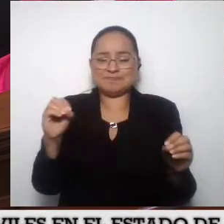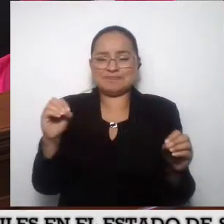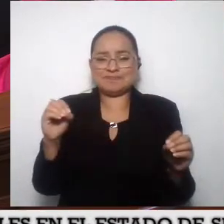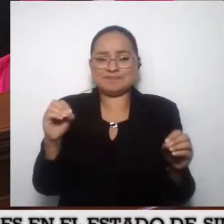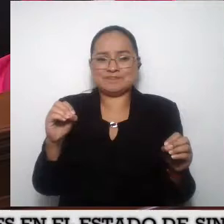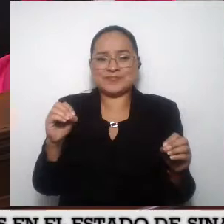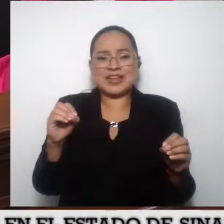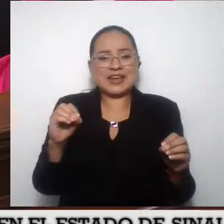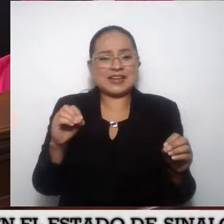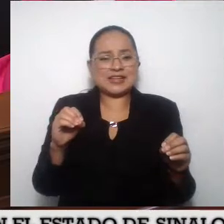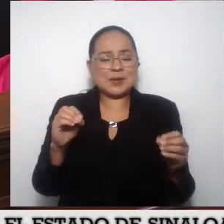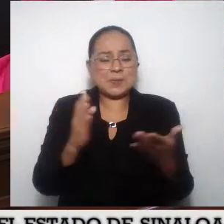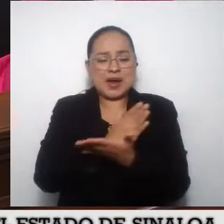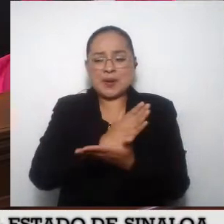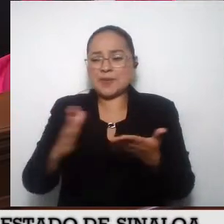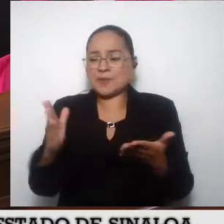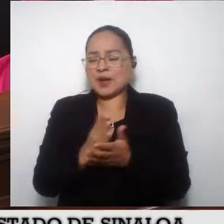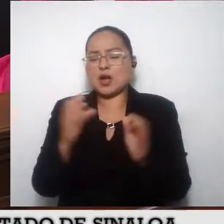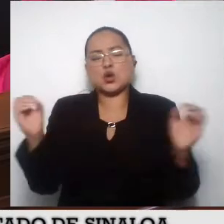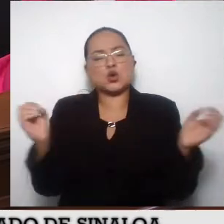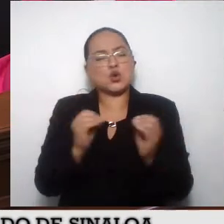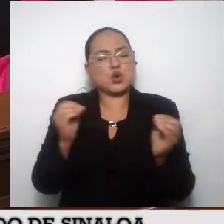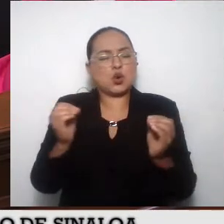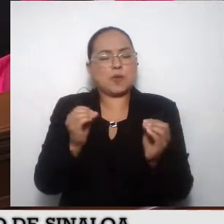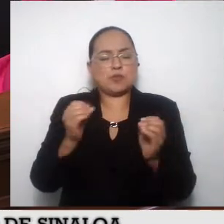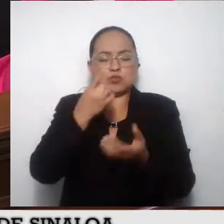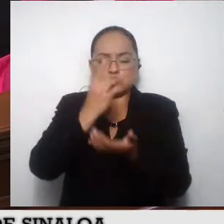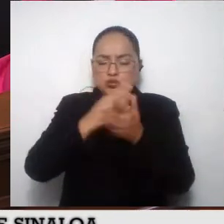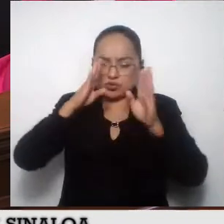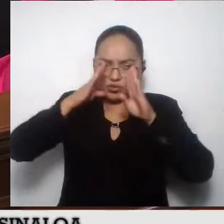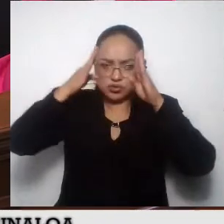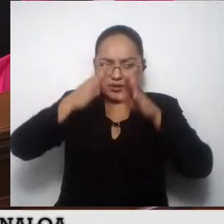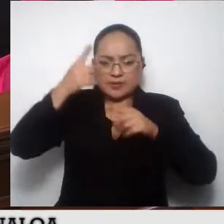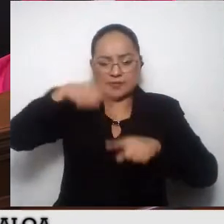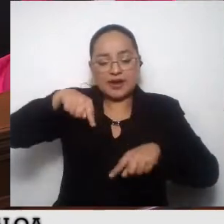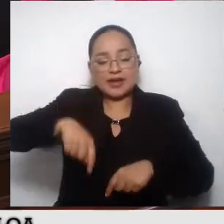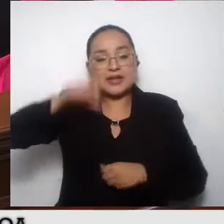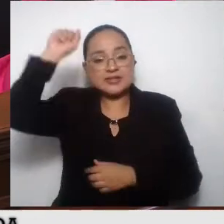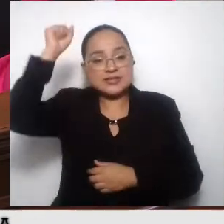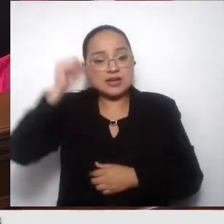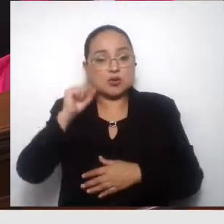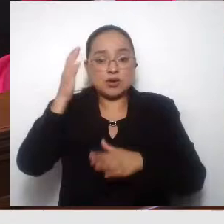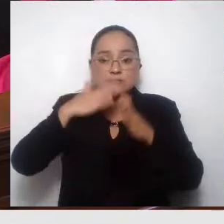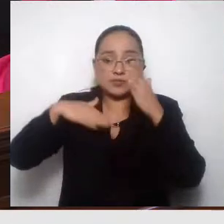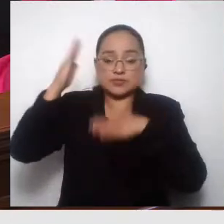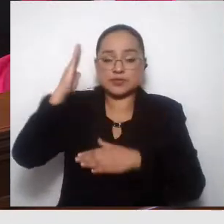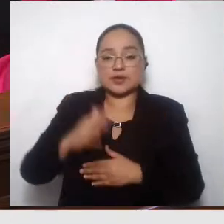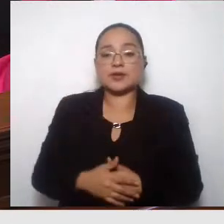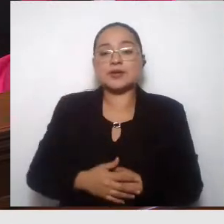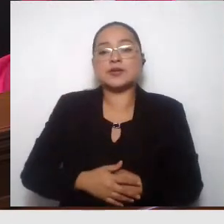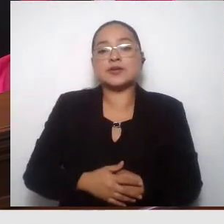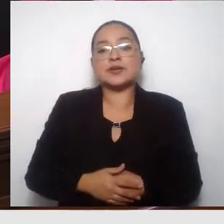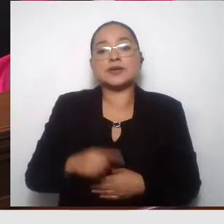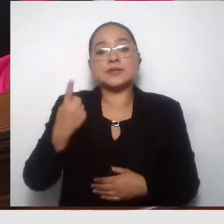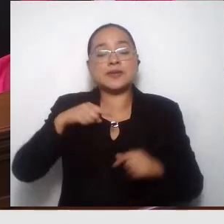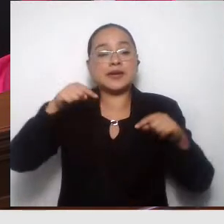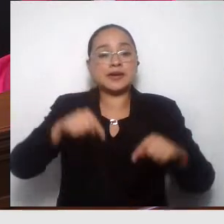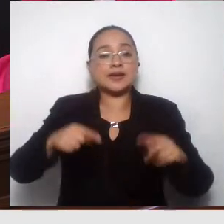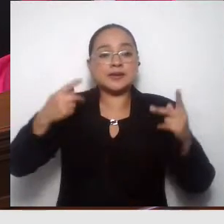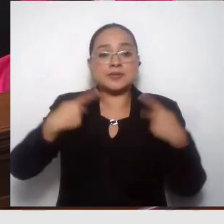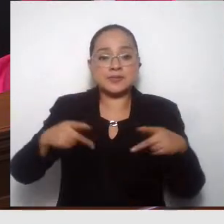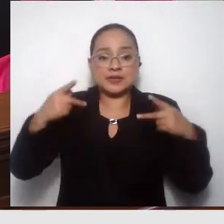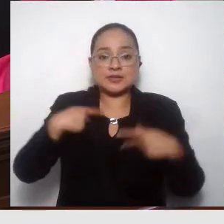ideologías, solamente pensando en el desarrollo de Sinaloa, solamente pensando en que los ciudadanos